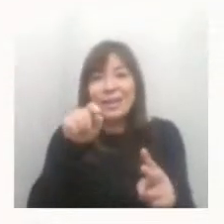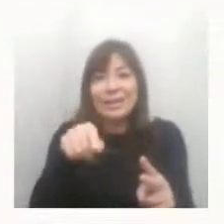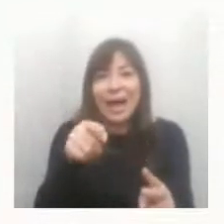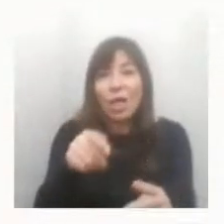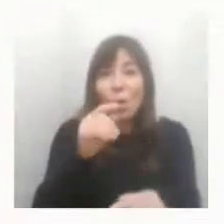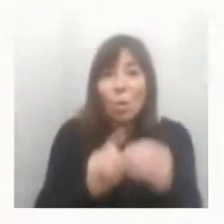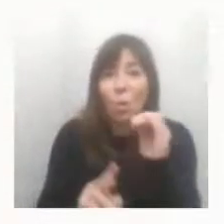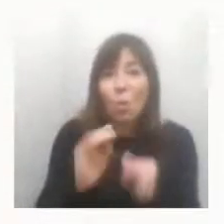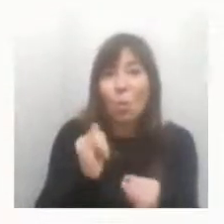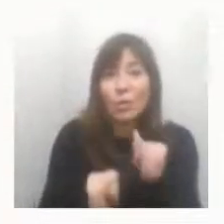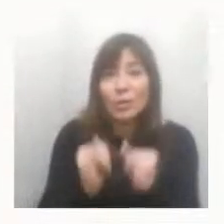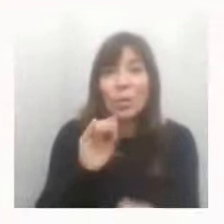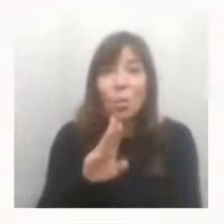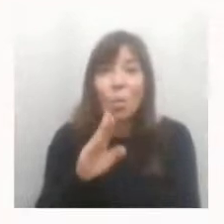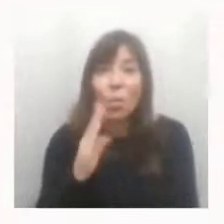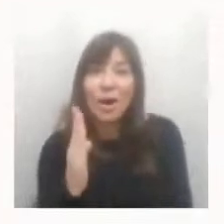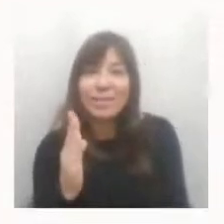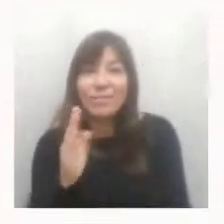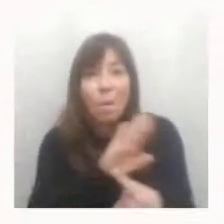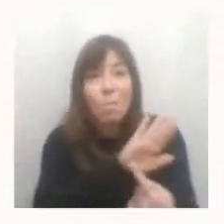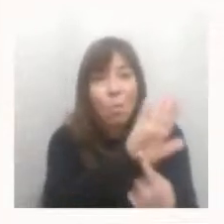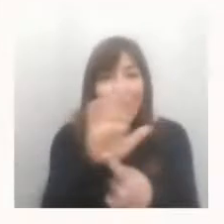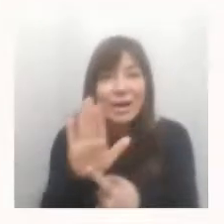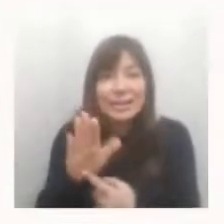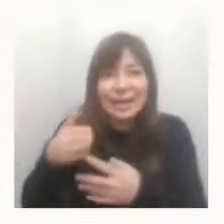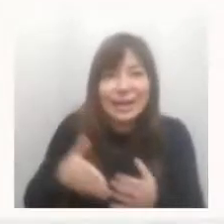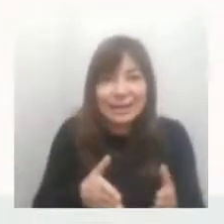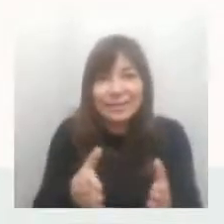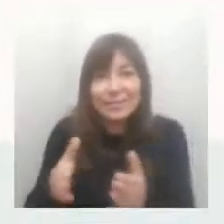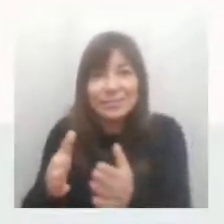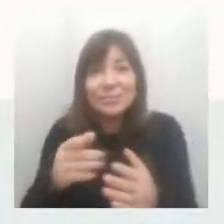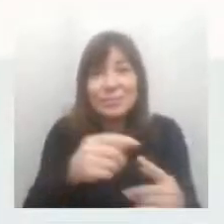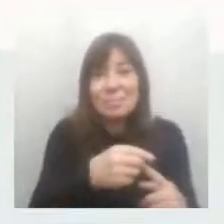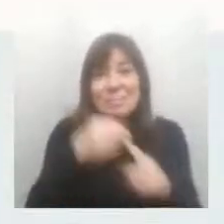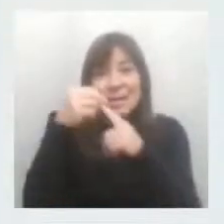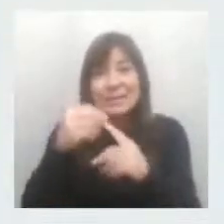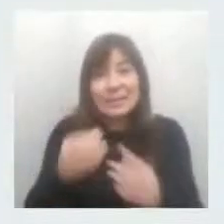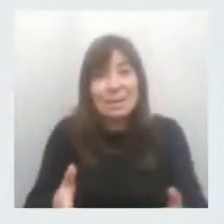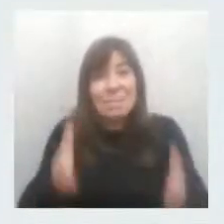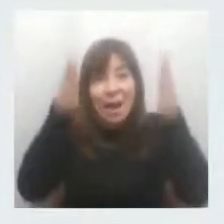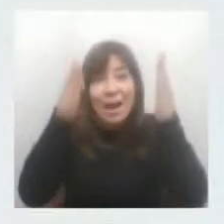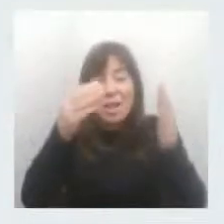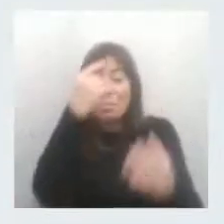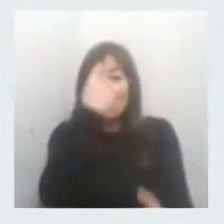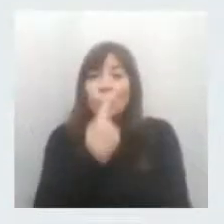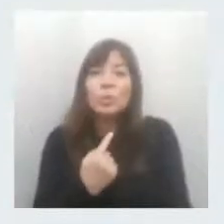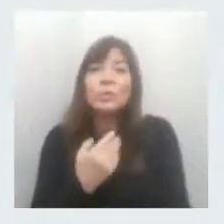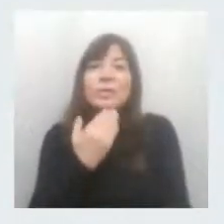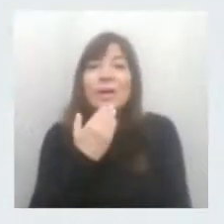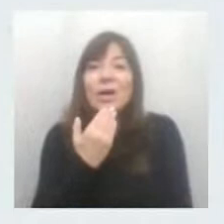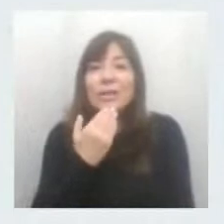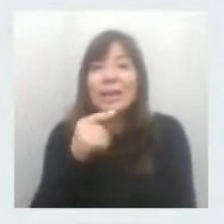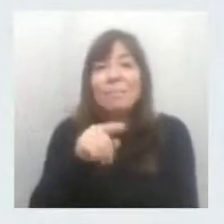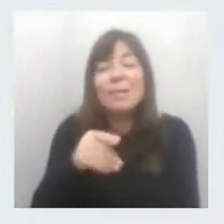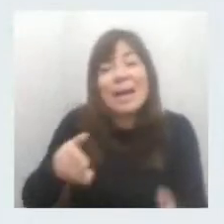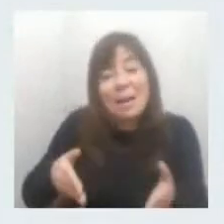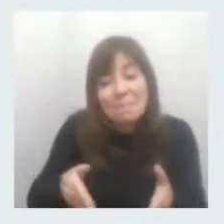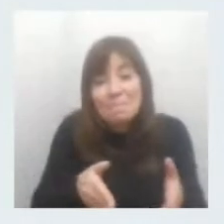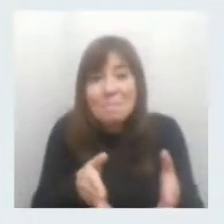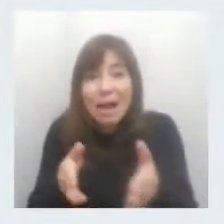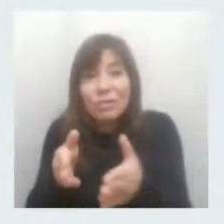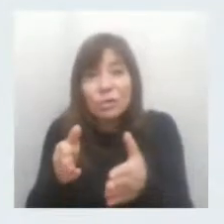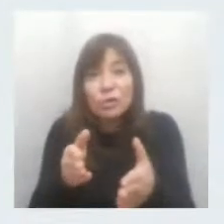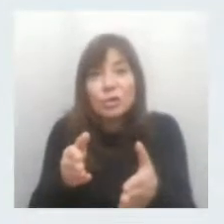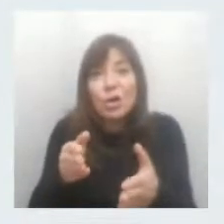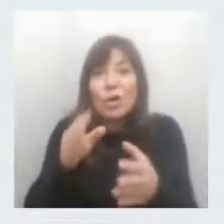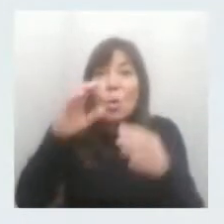que nos muestran cada uno de los pabellones. Podemos recorrer el pabellón principal, el pabellón del museo, como también el pabellón astronómico, el